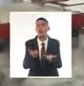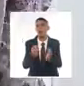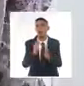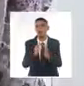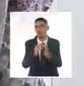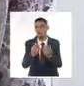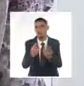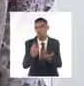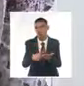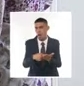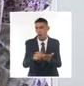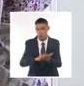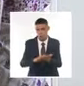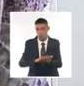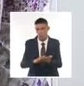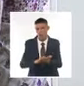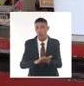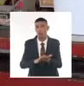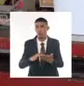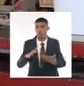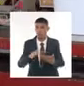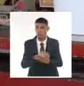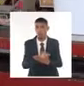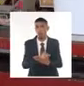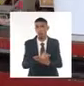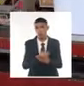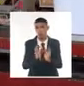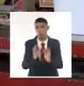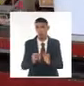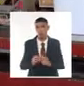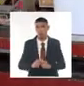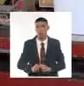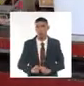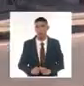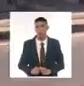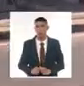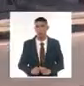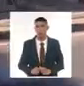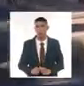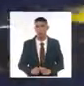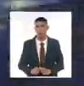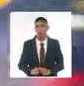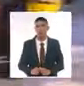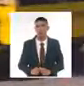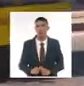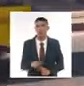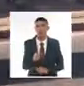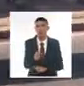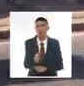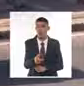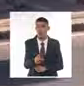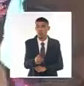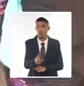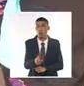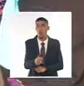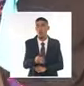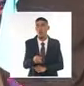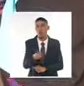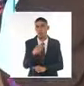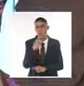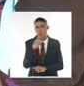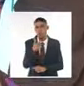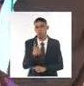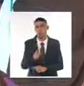Artemisa para completar la canasta y no de manera adicional. En tanto, los granos tienen una situación más favorable. Se ha avanzado